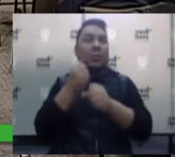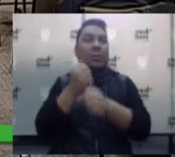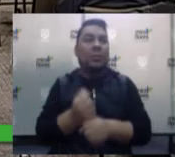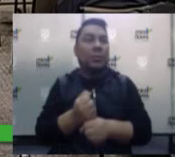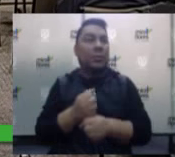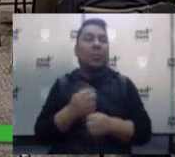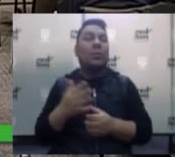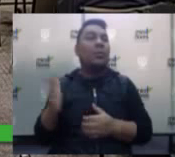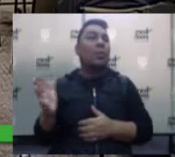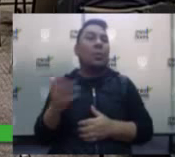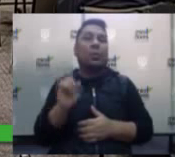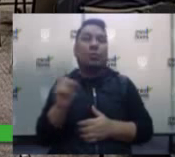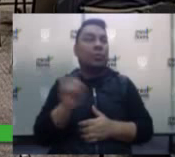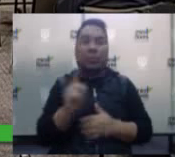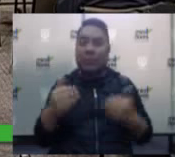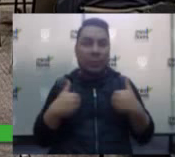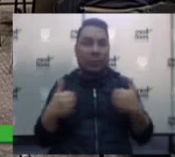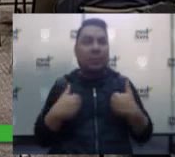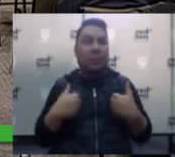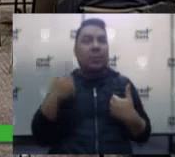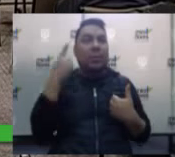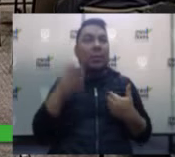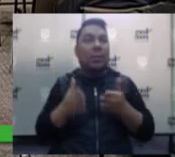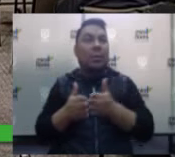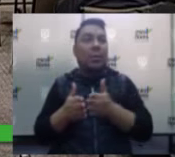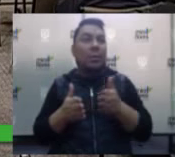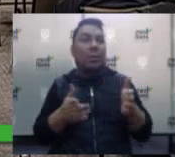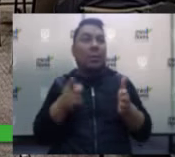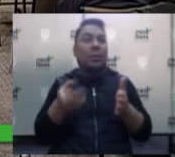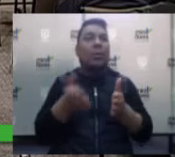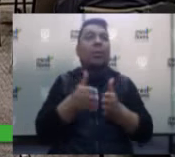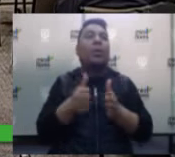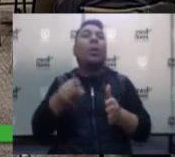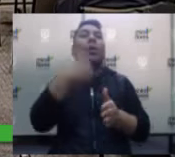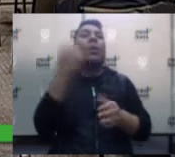avenida Arequipa, en Miraflores, no tenemos, puede ser que sea en el distrito colindante.